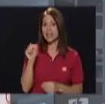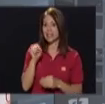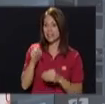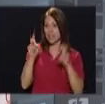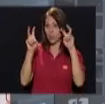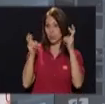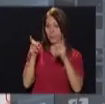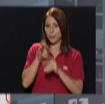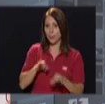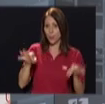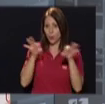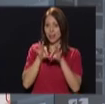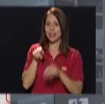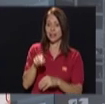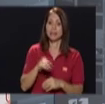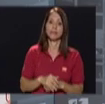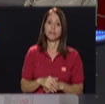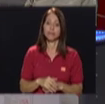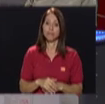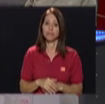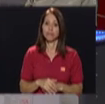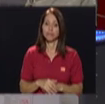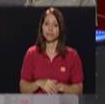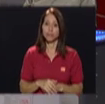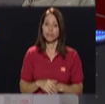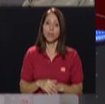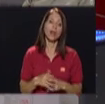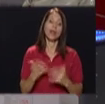hay un punto importante ahí, tal vez en